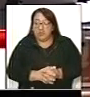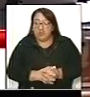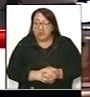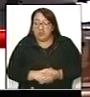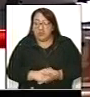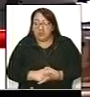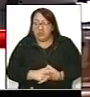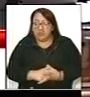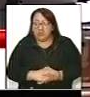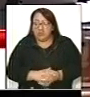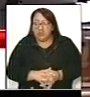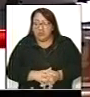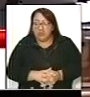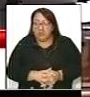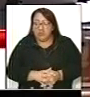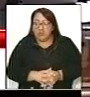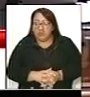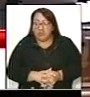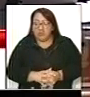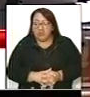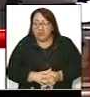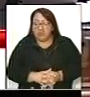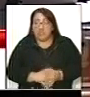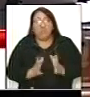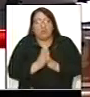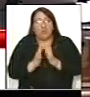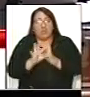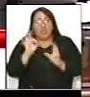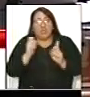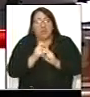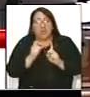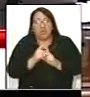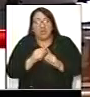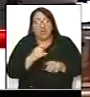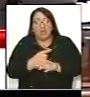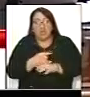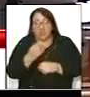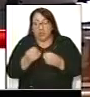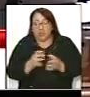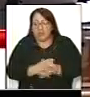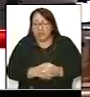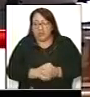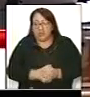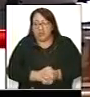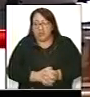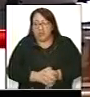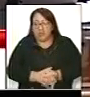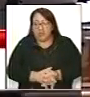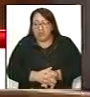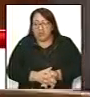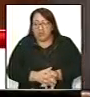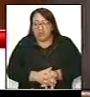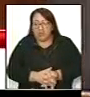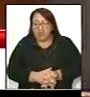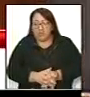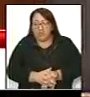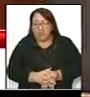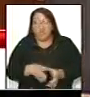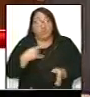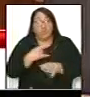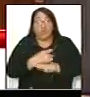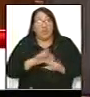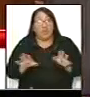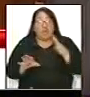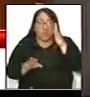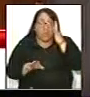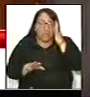Tucto, sírvase a retirar la frase ofensiva que acaba de explicar el congresista Bruce. Yo no he insultado a nadie, presidente.